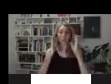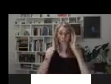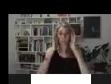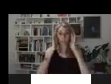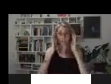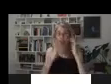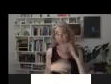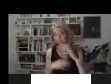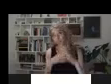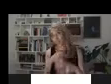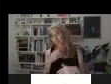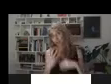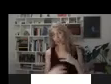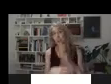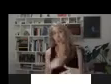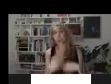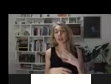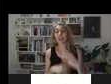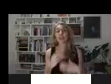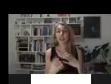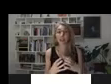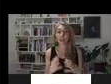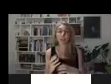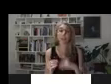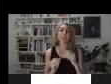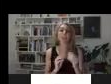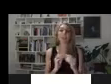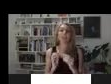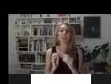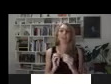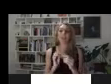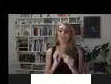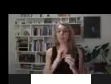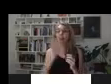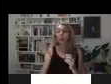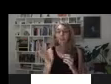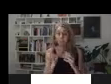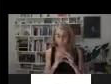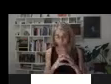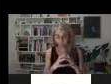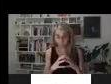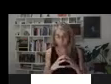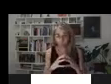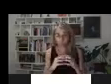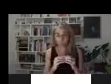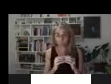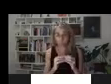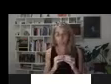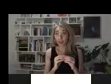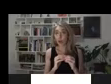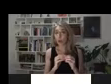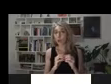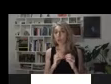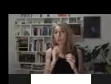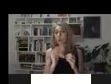de profesionales que tienen ciertos activos en este campo y que identifican